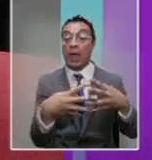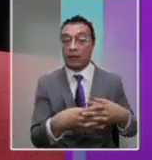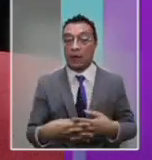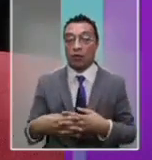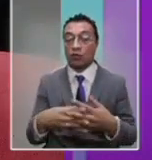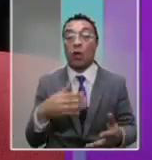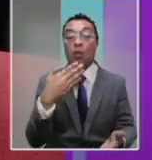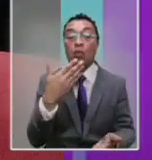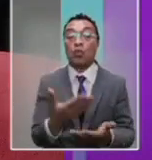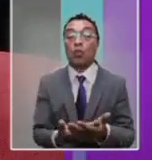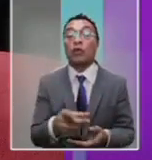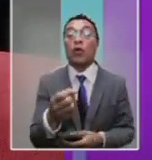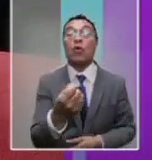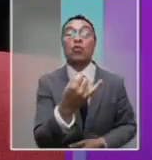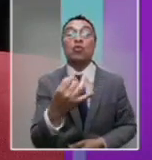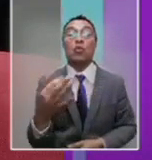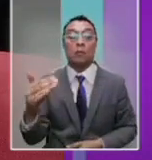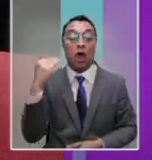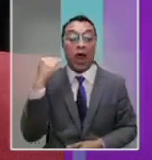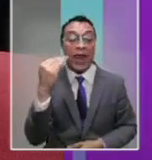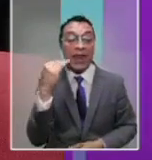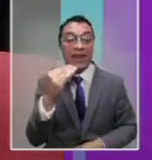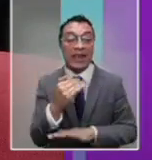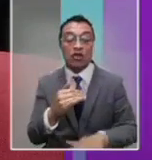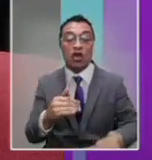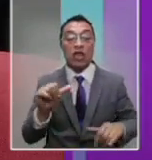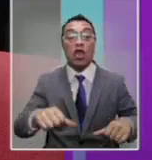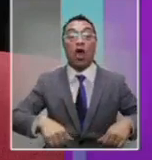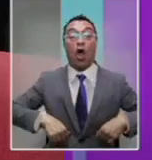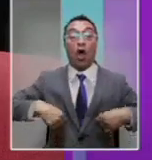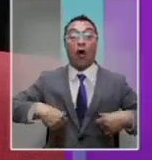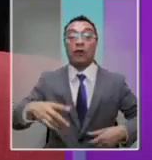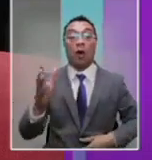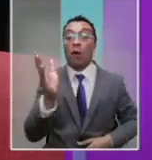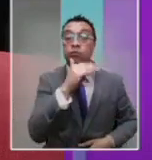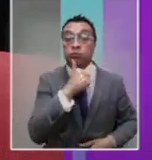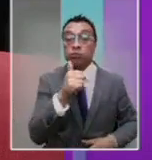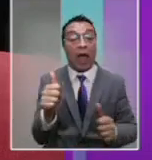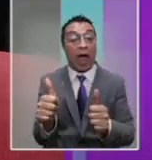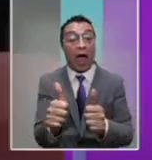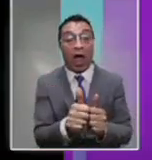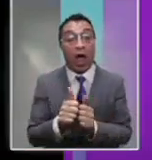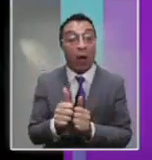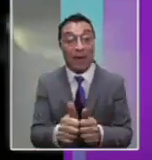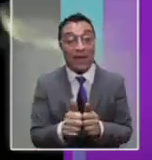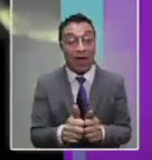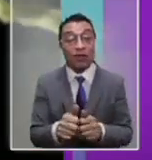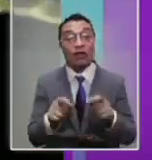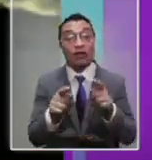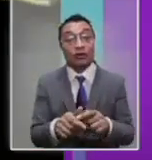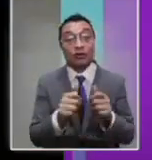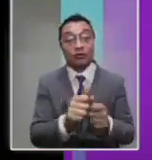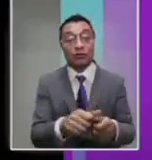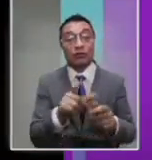en Estados Unidos, cuando el número de niños y jóvenes no acompañados